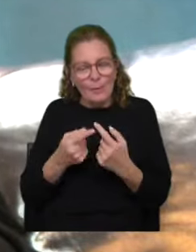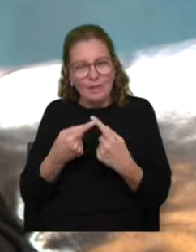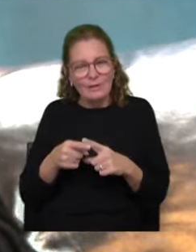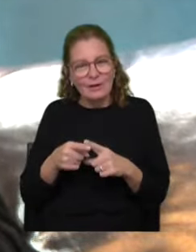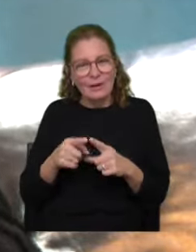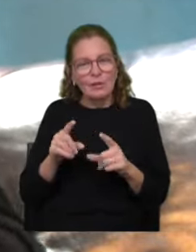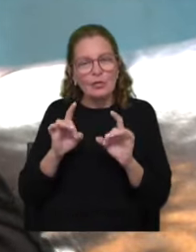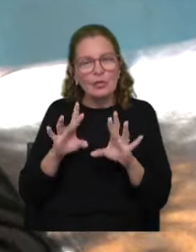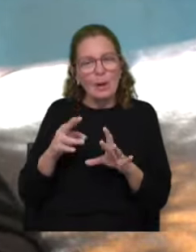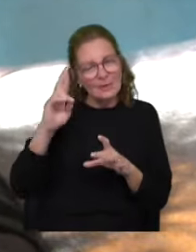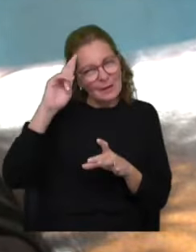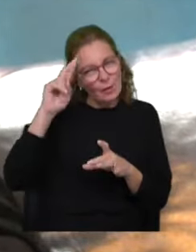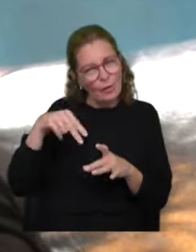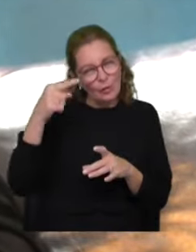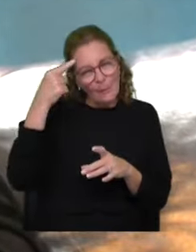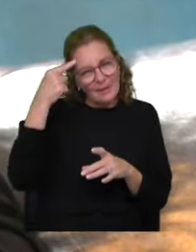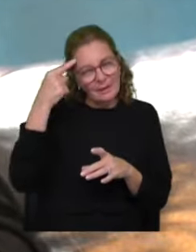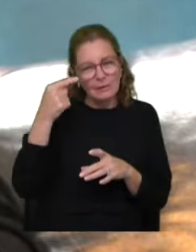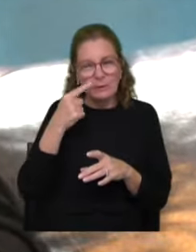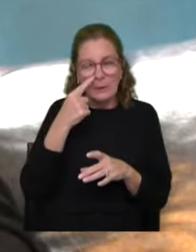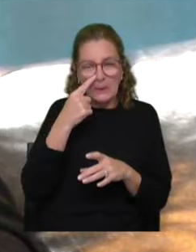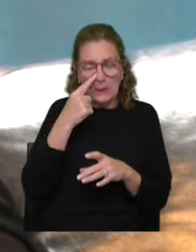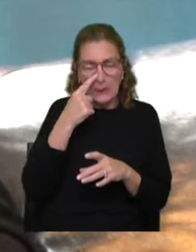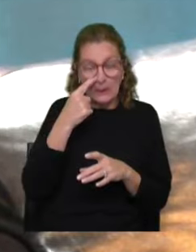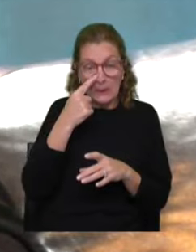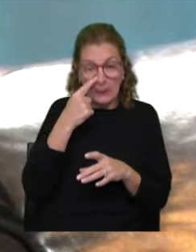si es solamente por la razón. Claro. Ingrid,